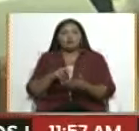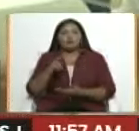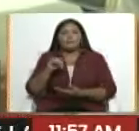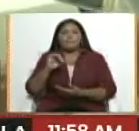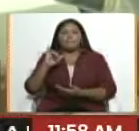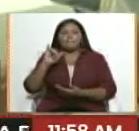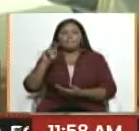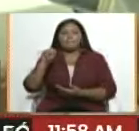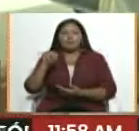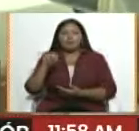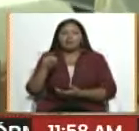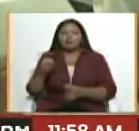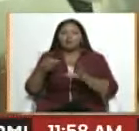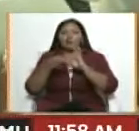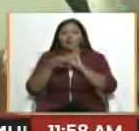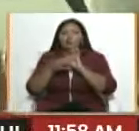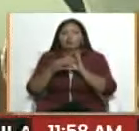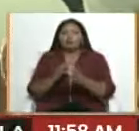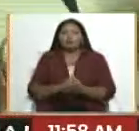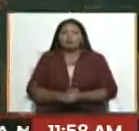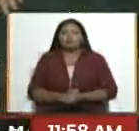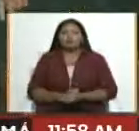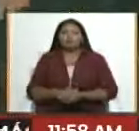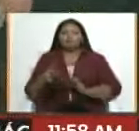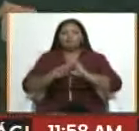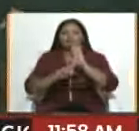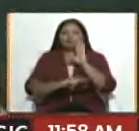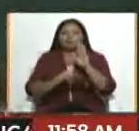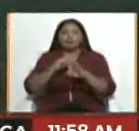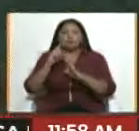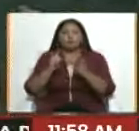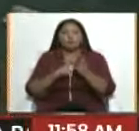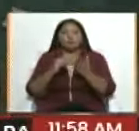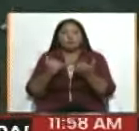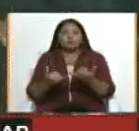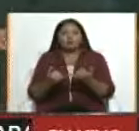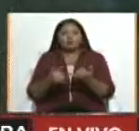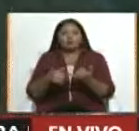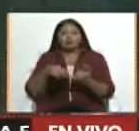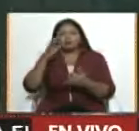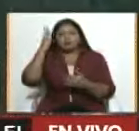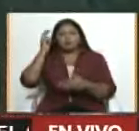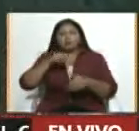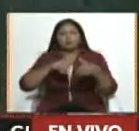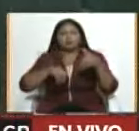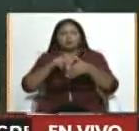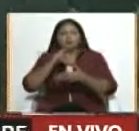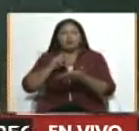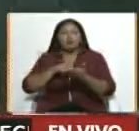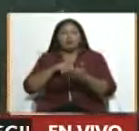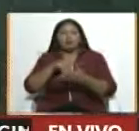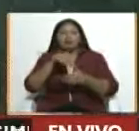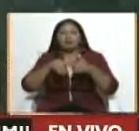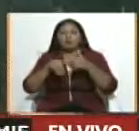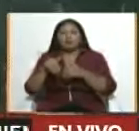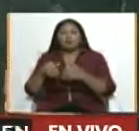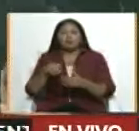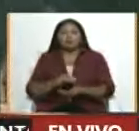Unidad, quien también cumple con los requisitos que establece el Consejo Nacional Electoral para cumplir con este proceso